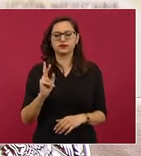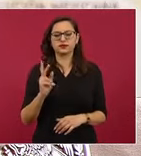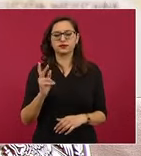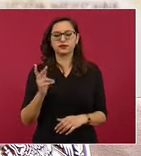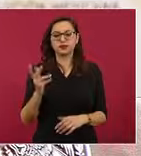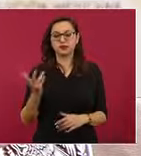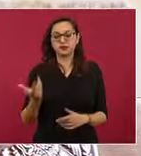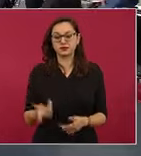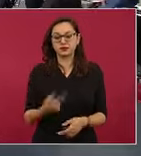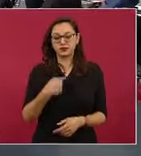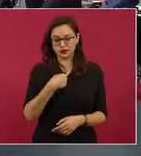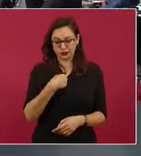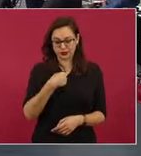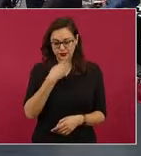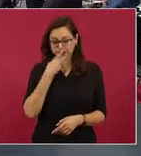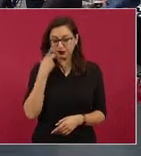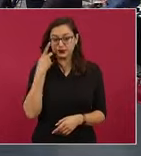creo que